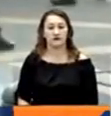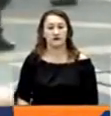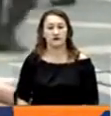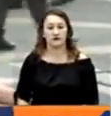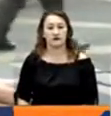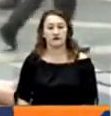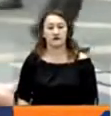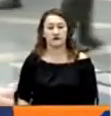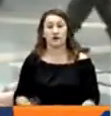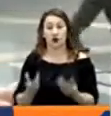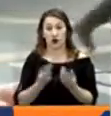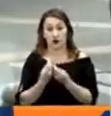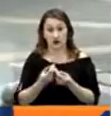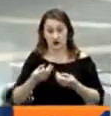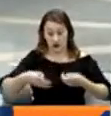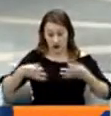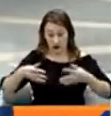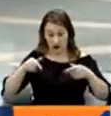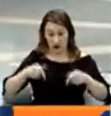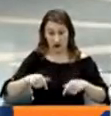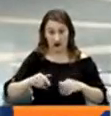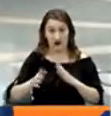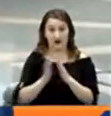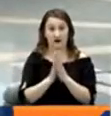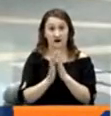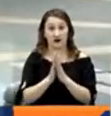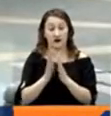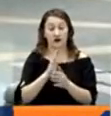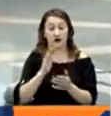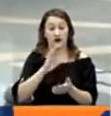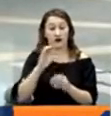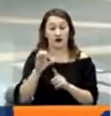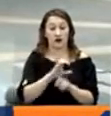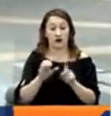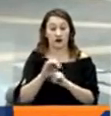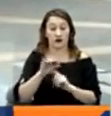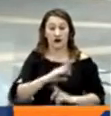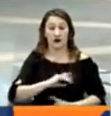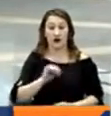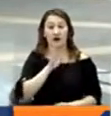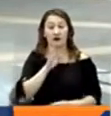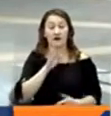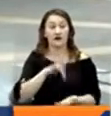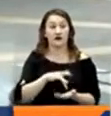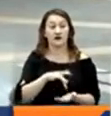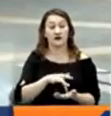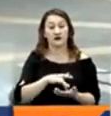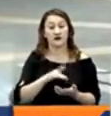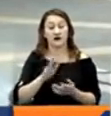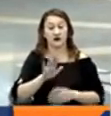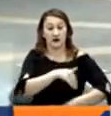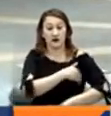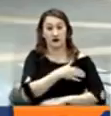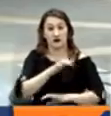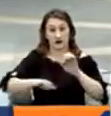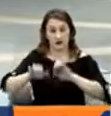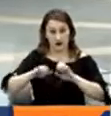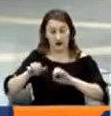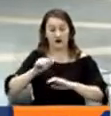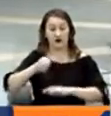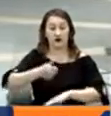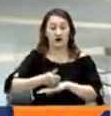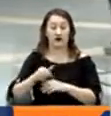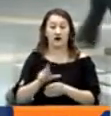Ese consejo de seguridad que se realiza aquí en el Centro Cultural de Cali, participa el ministro de Defensa Nacional, el ministro del Interior, por supuesto las autoridades locales